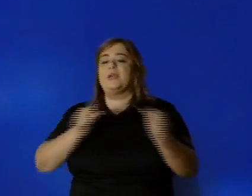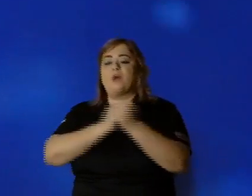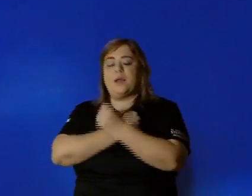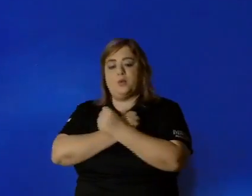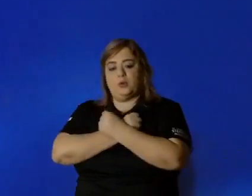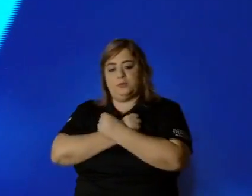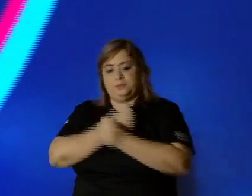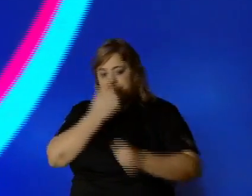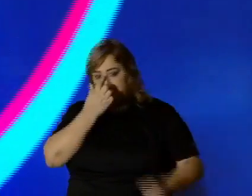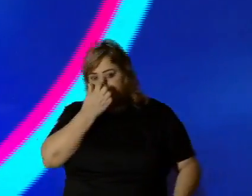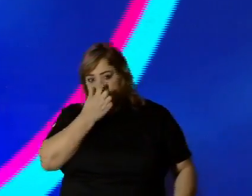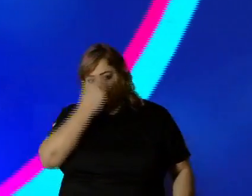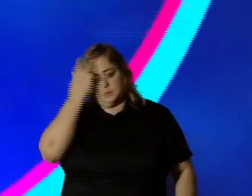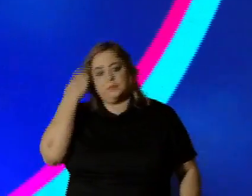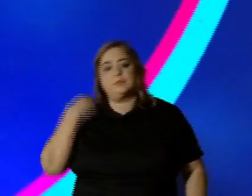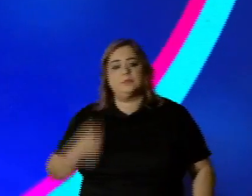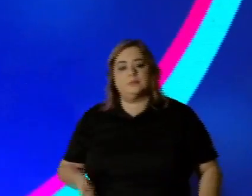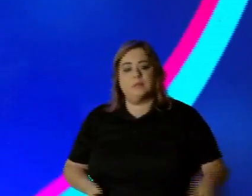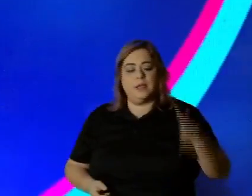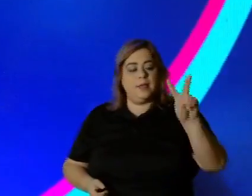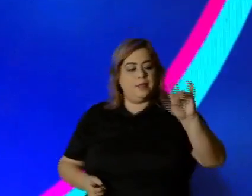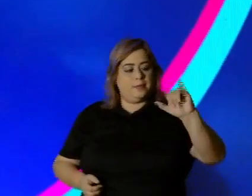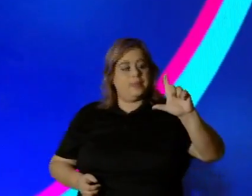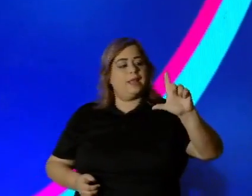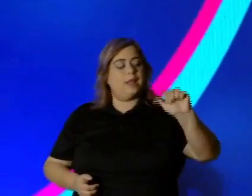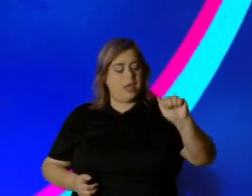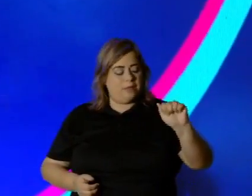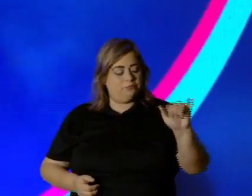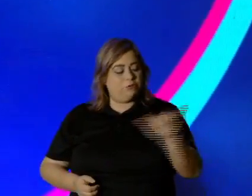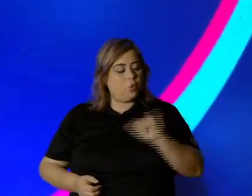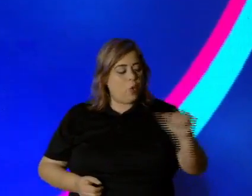lindo. Acevedo Vila también lo saludé.